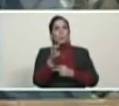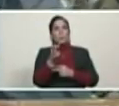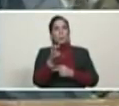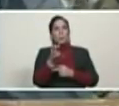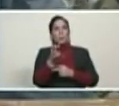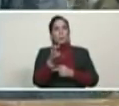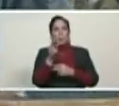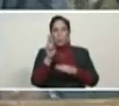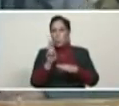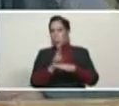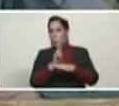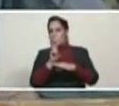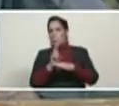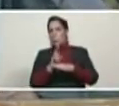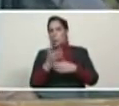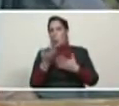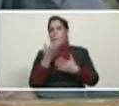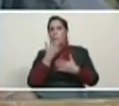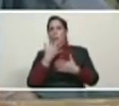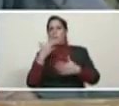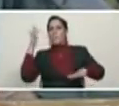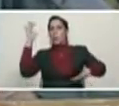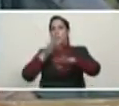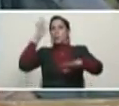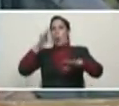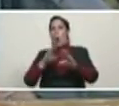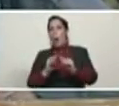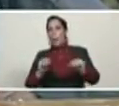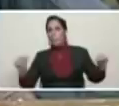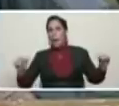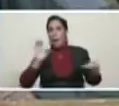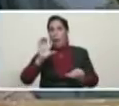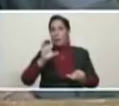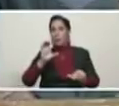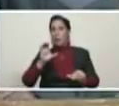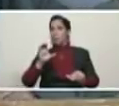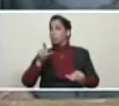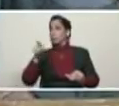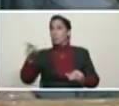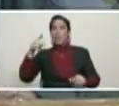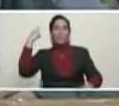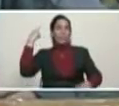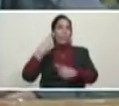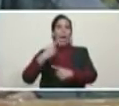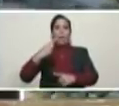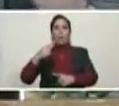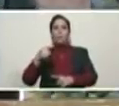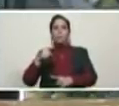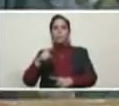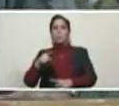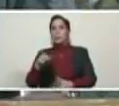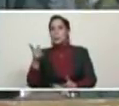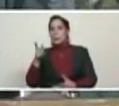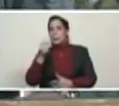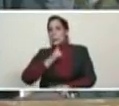para que si alguien osa tocar el sagrado suelo de la patria, se arrepienta por 1000 años o